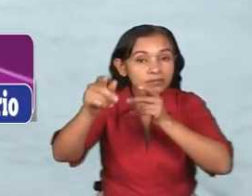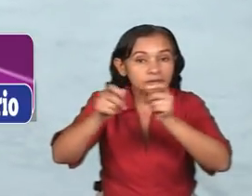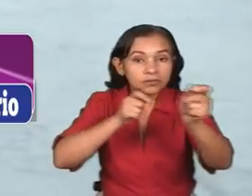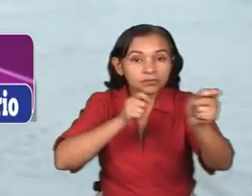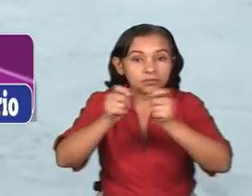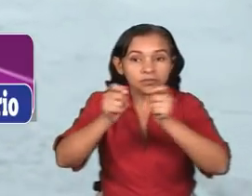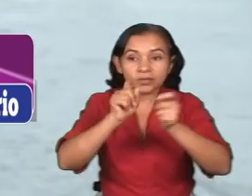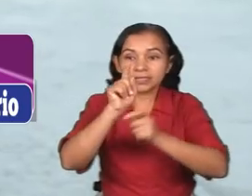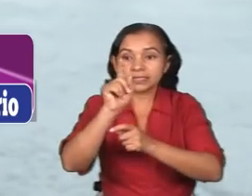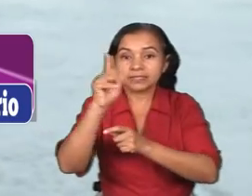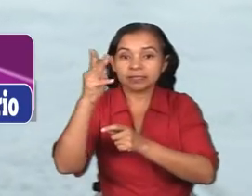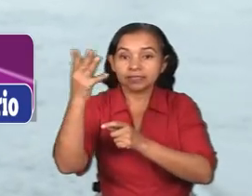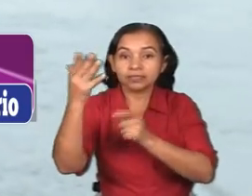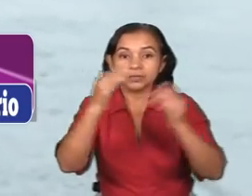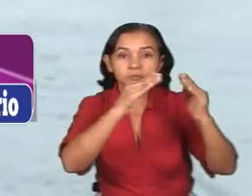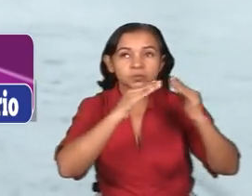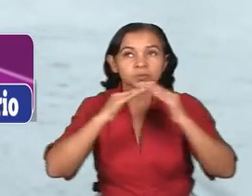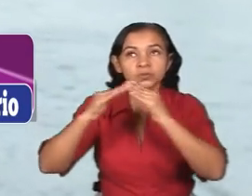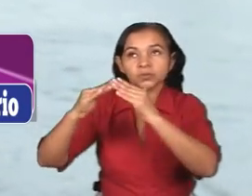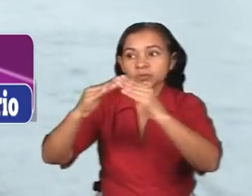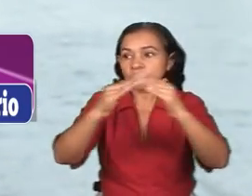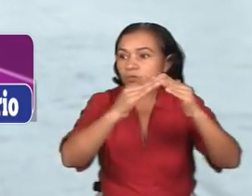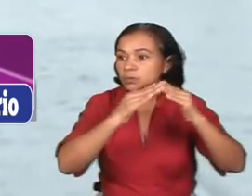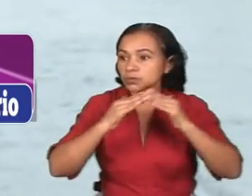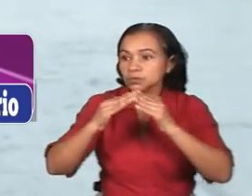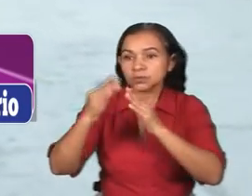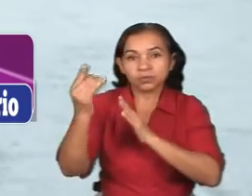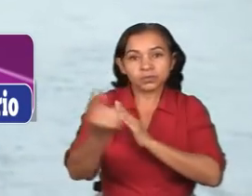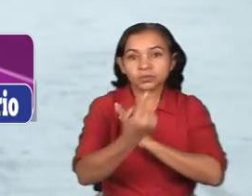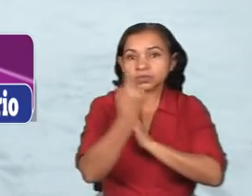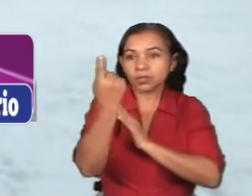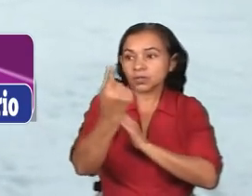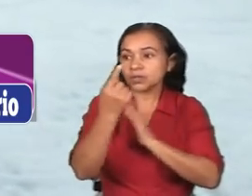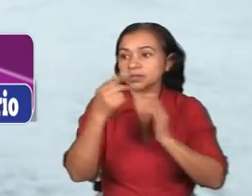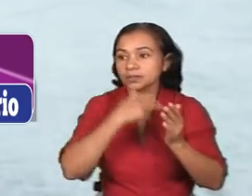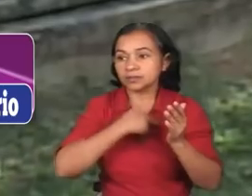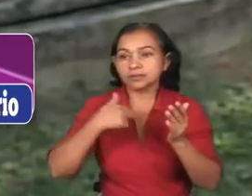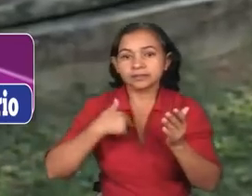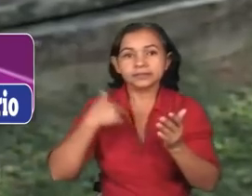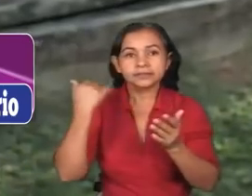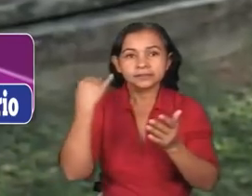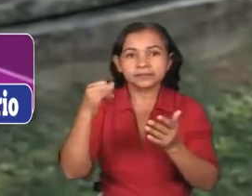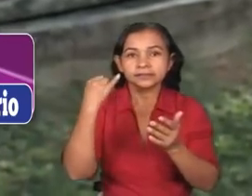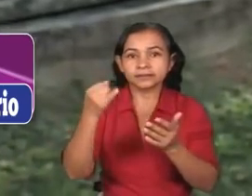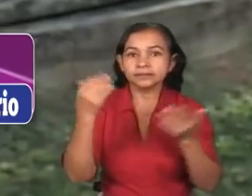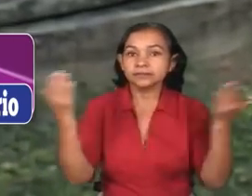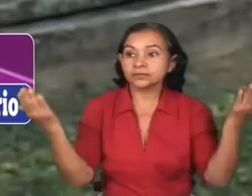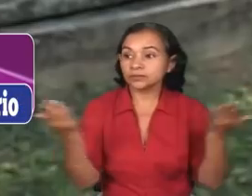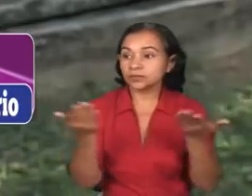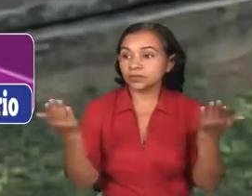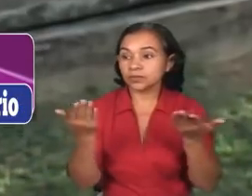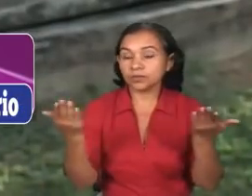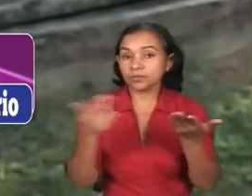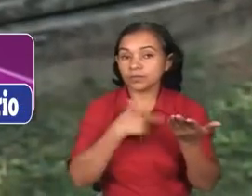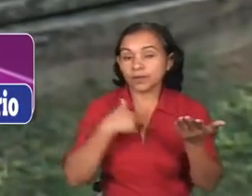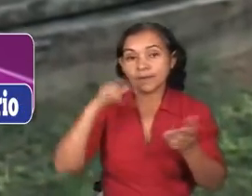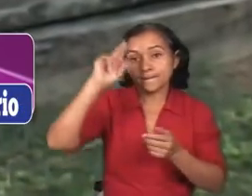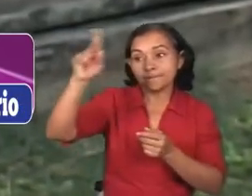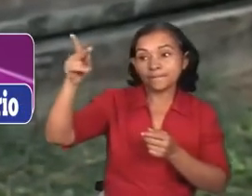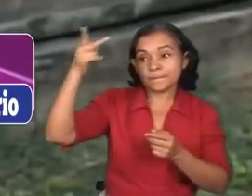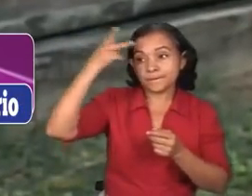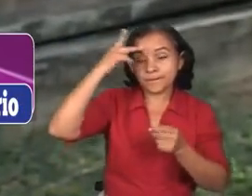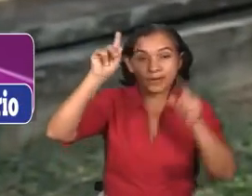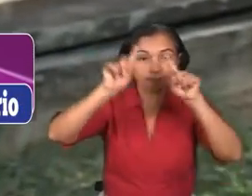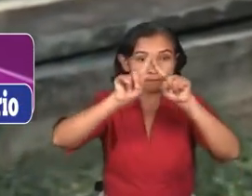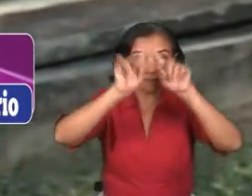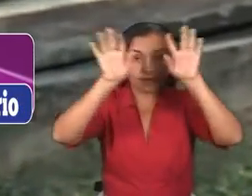en 19 ciudades simultáneamente en el país. Solo por la optimización de recursos y por la transparencia claro, de la ejecución. Claro, no, entonces, pero además de presentar una política clara,